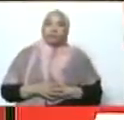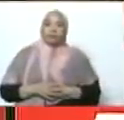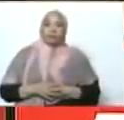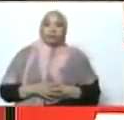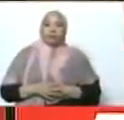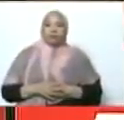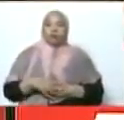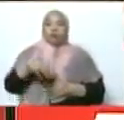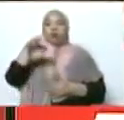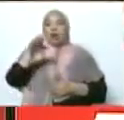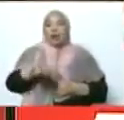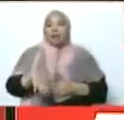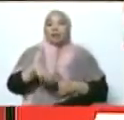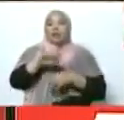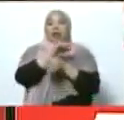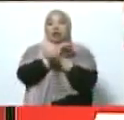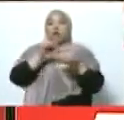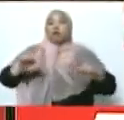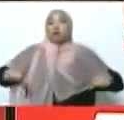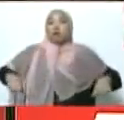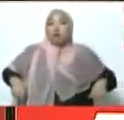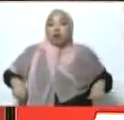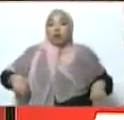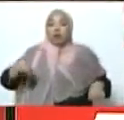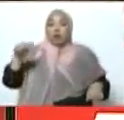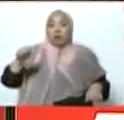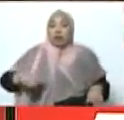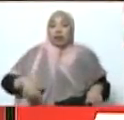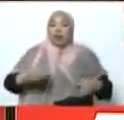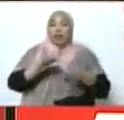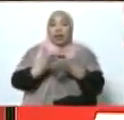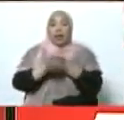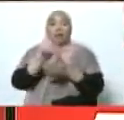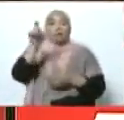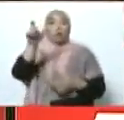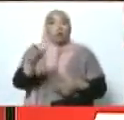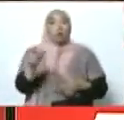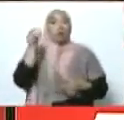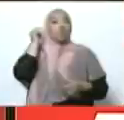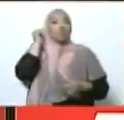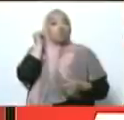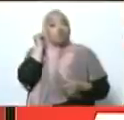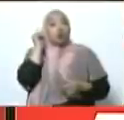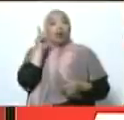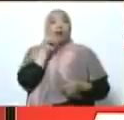Estado Portuguesa, será esa responsabilidad de la compañera Blanca Ecau.